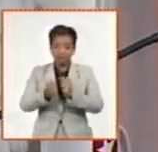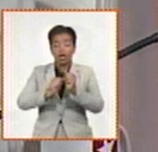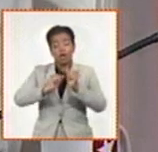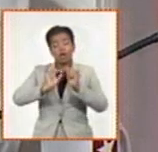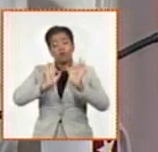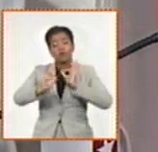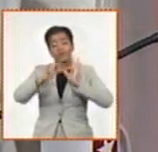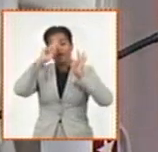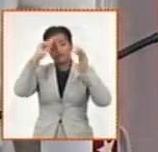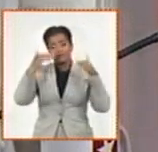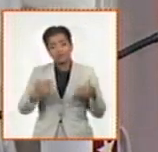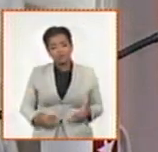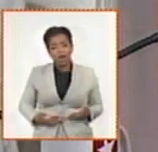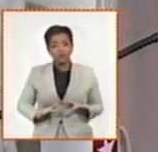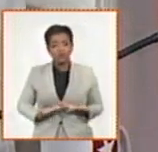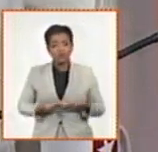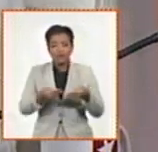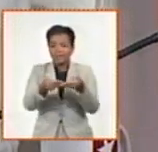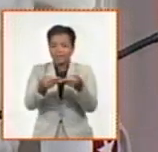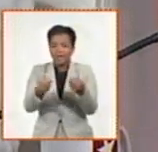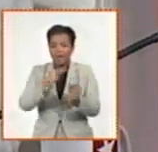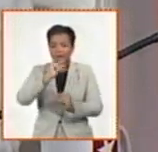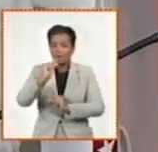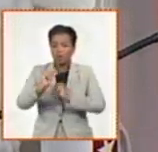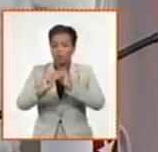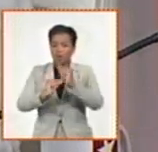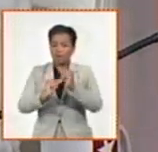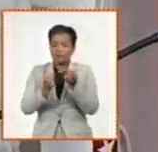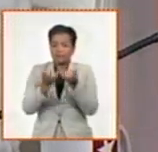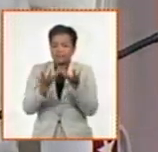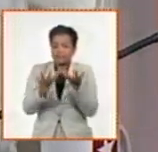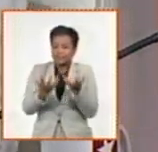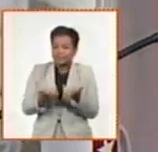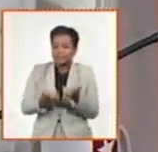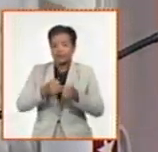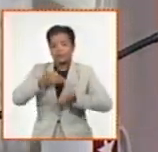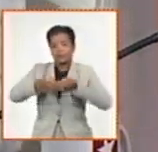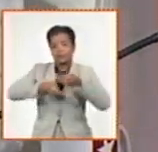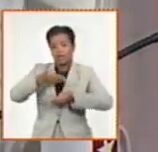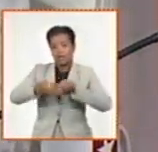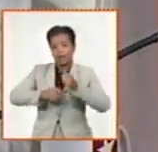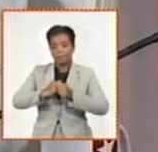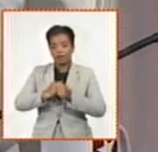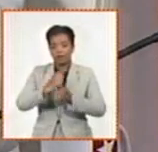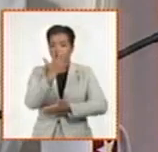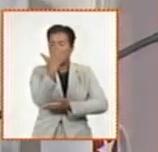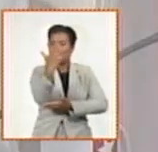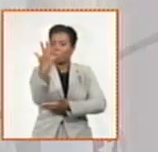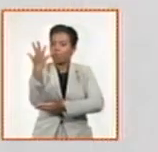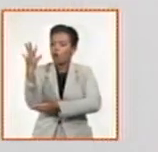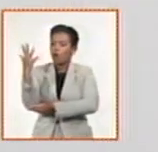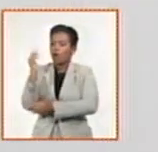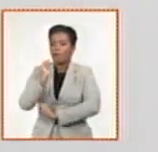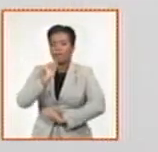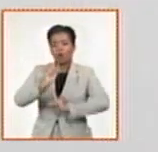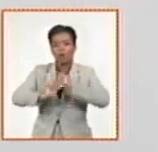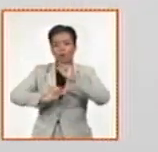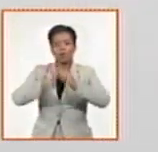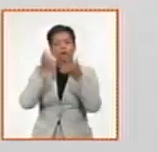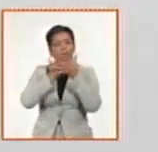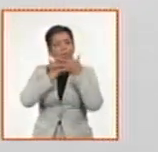recursos naturales, nuestros suelos se han ido deteriorando, degradando, los bosques se habían ido